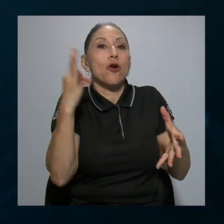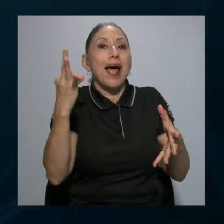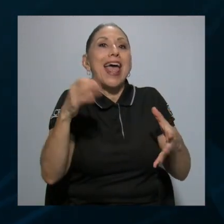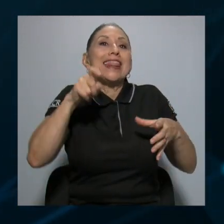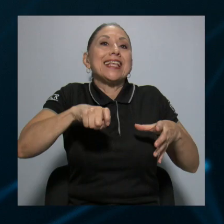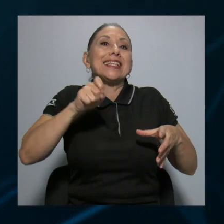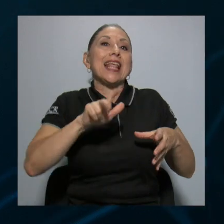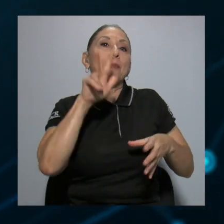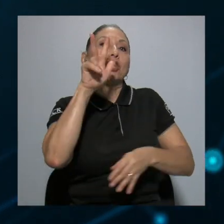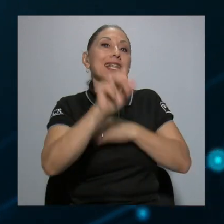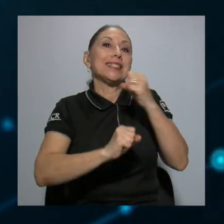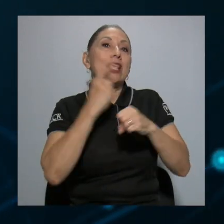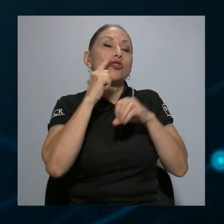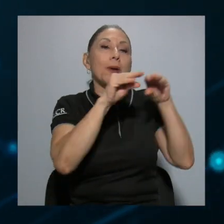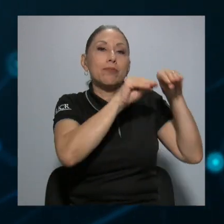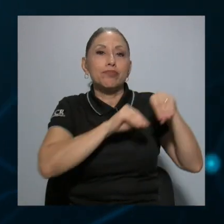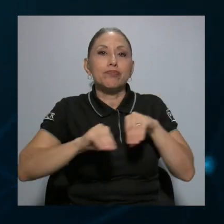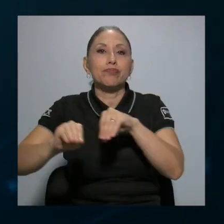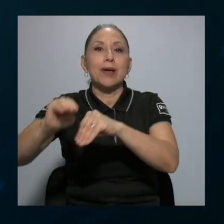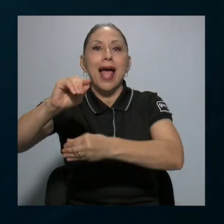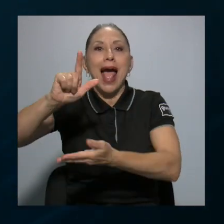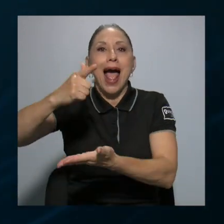años trasladarlos a Lima.